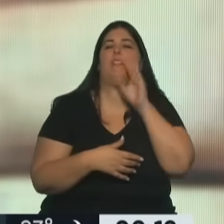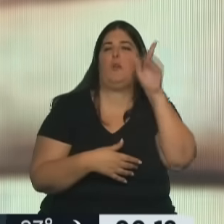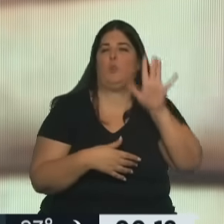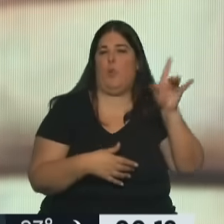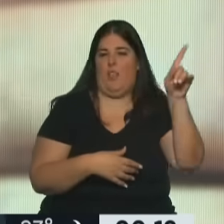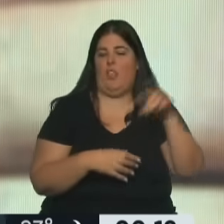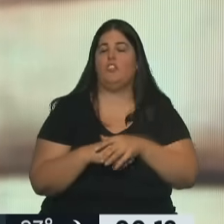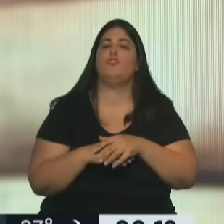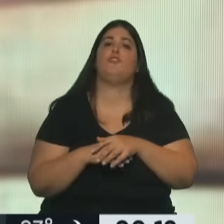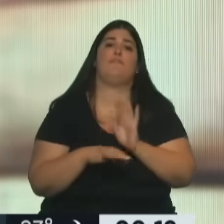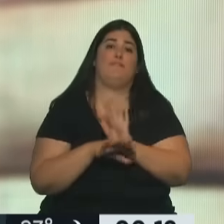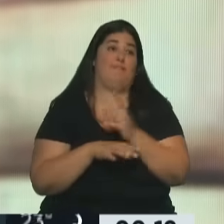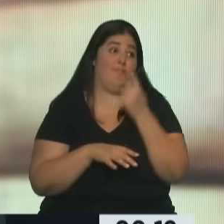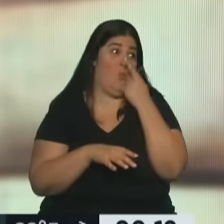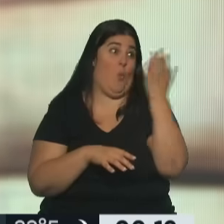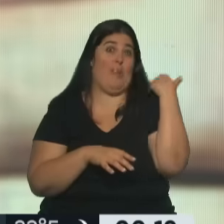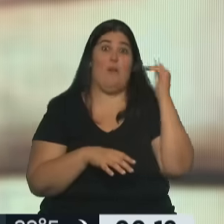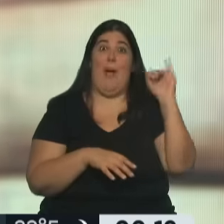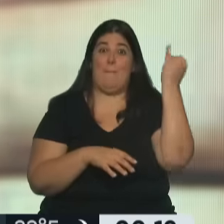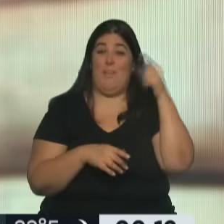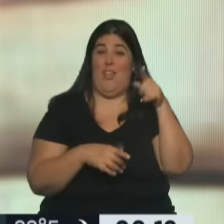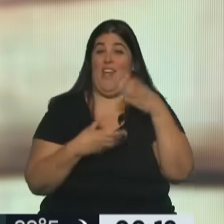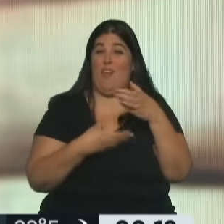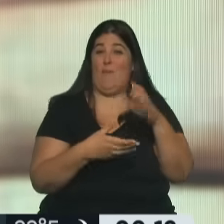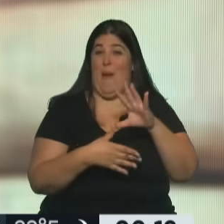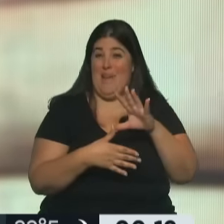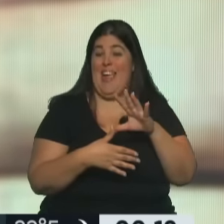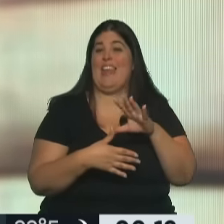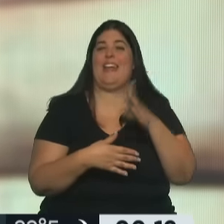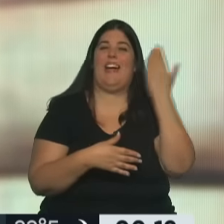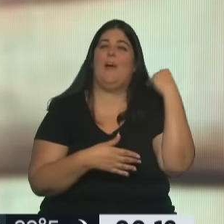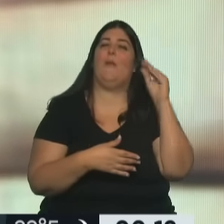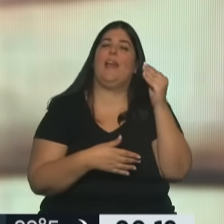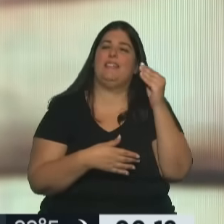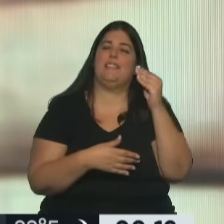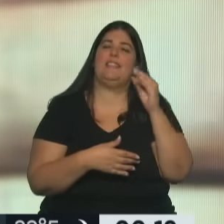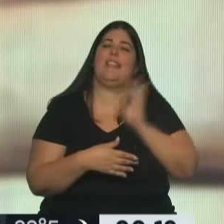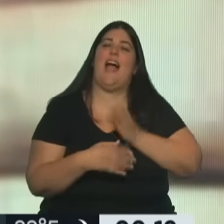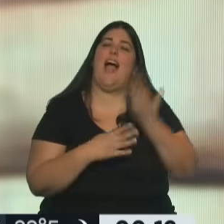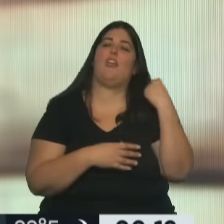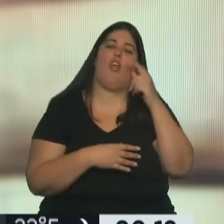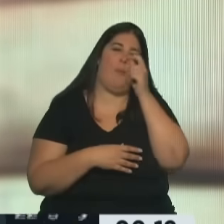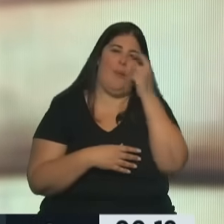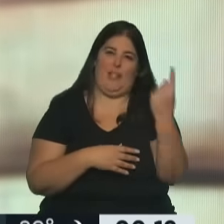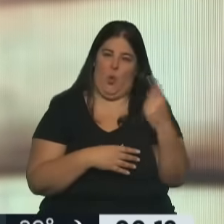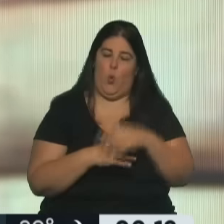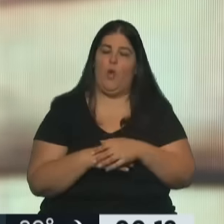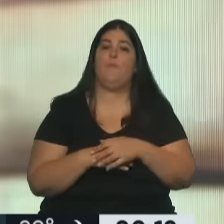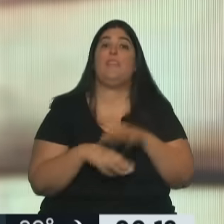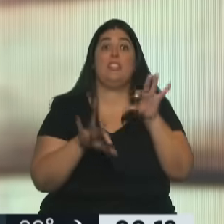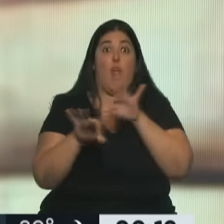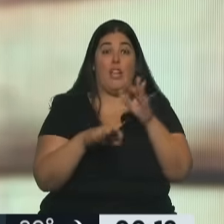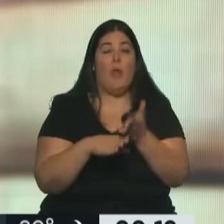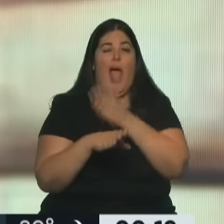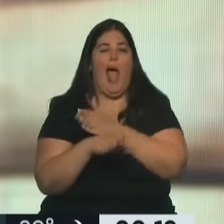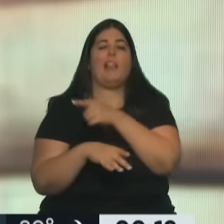siendo el último campeón del certamen obtenido en Brasil en el año 2021. Previo al sorteo habló